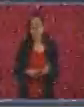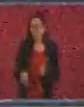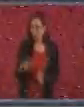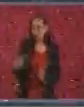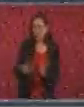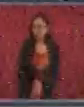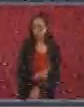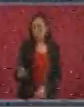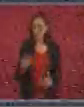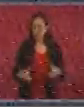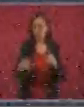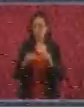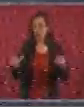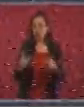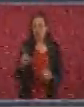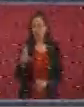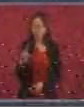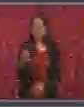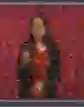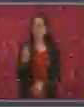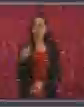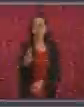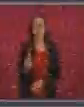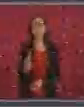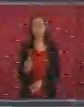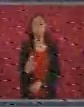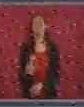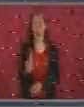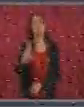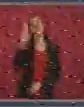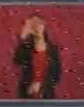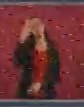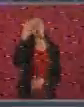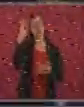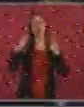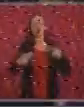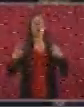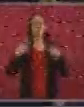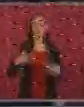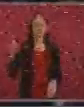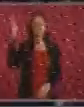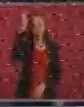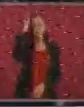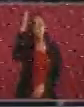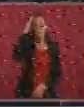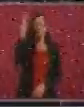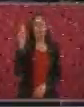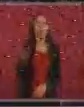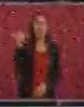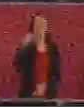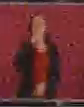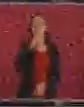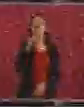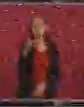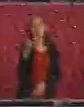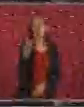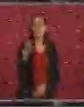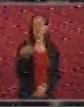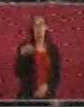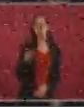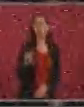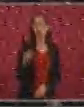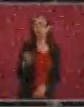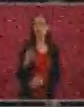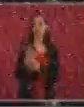política Andrés Manuel López Obrador, en la que hace un llamado a sus detractores y les dice que ahí tienen la oportunidad en la consulta sobre la revocación de